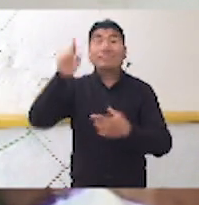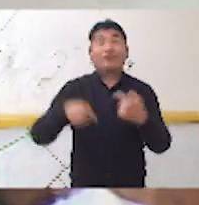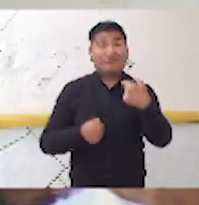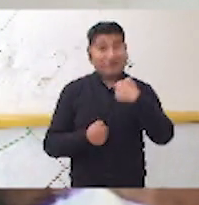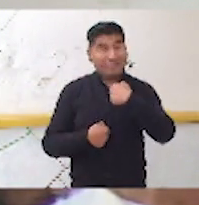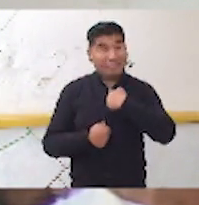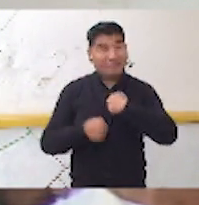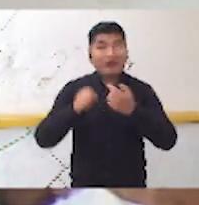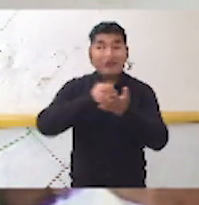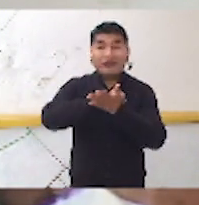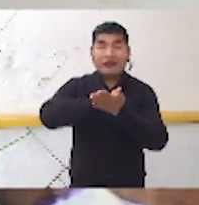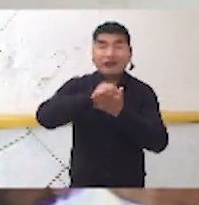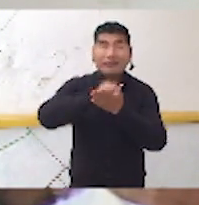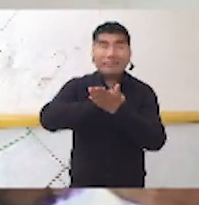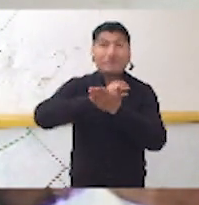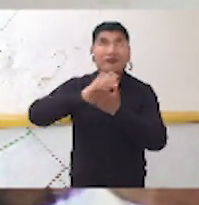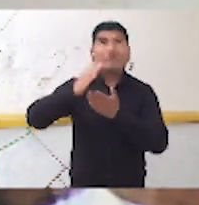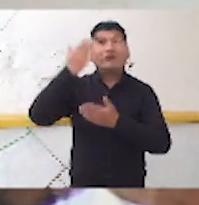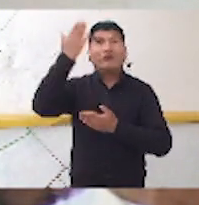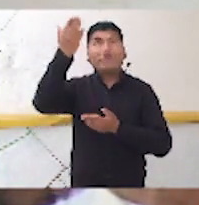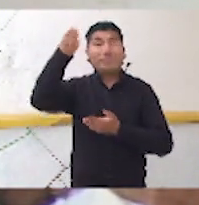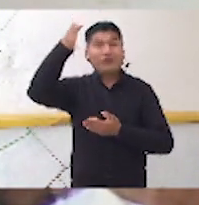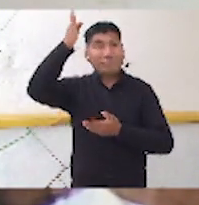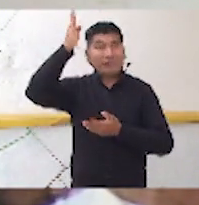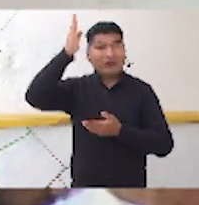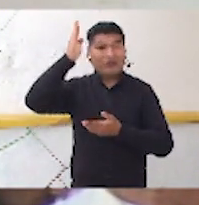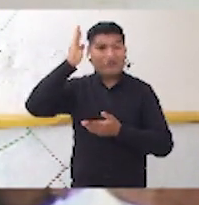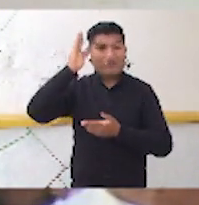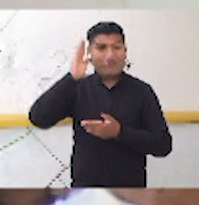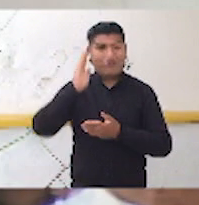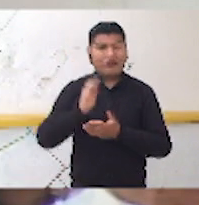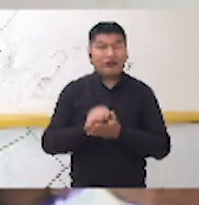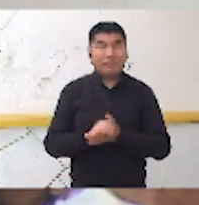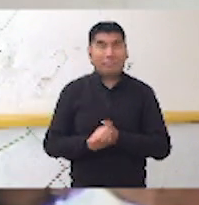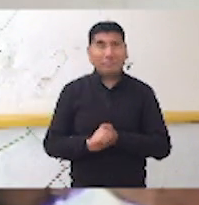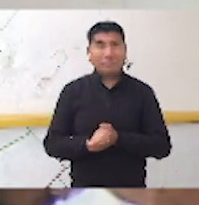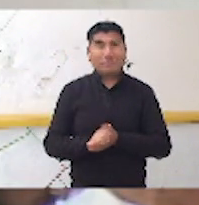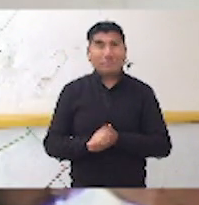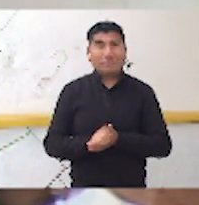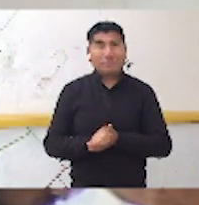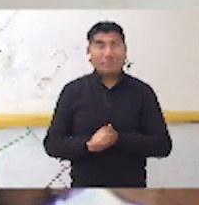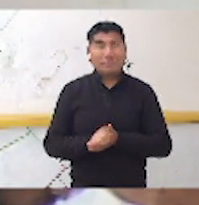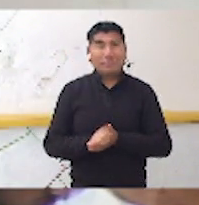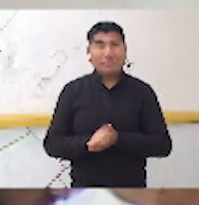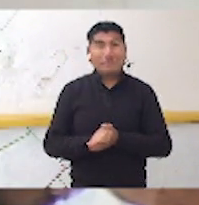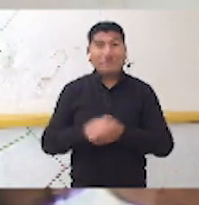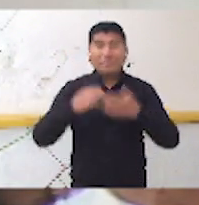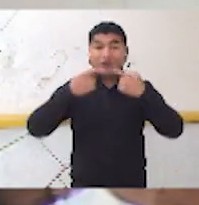Santo es el Señor mi Dios.